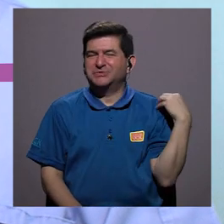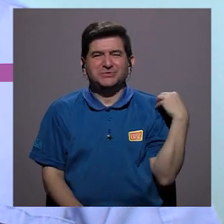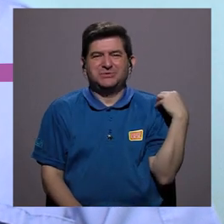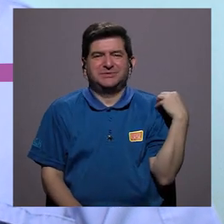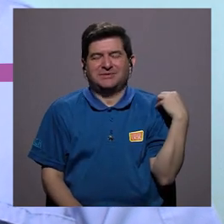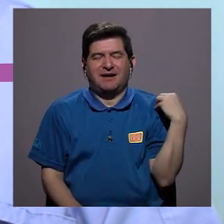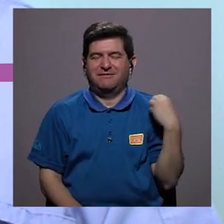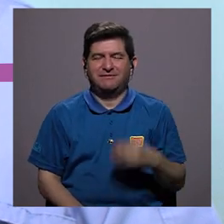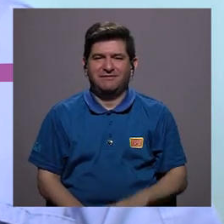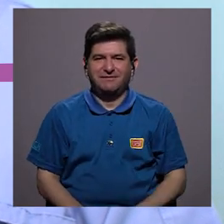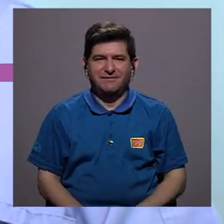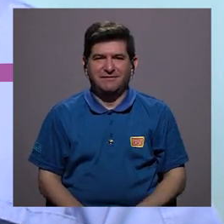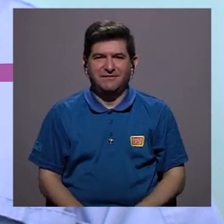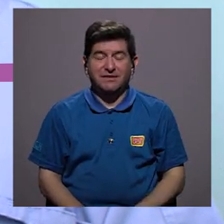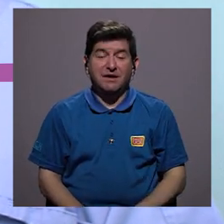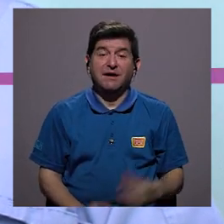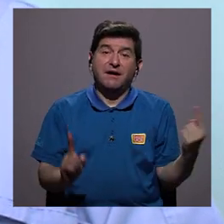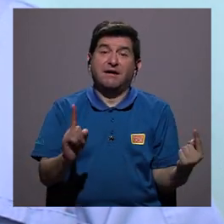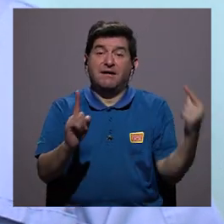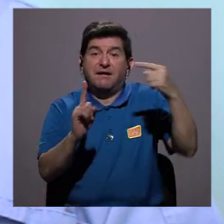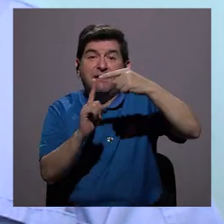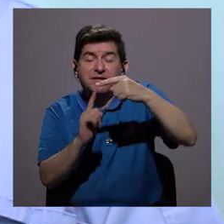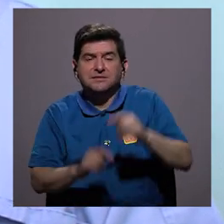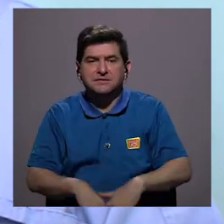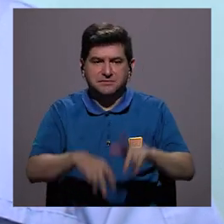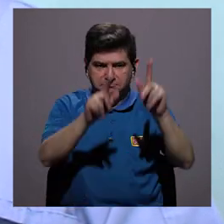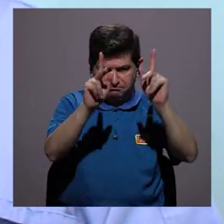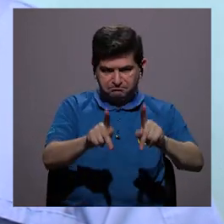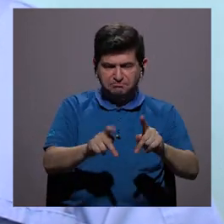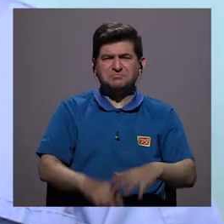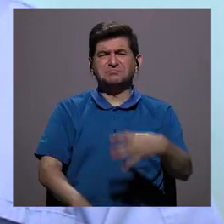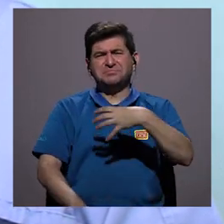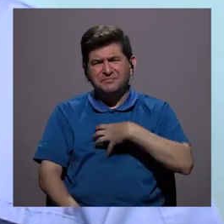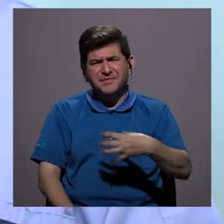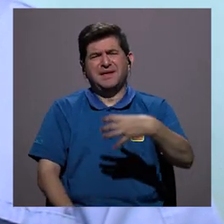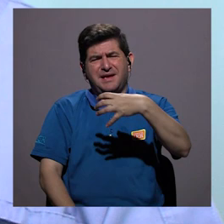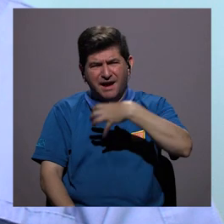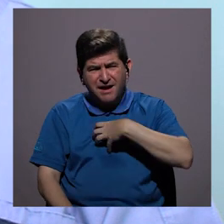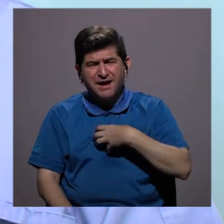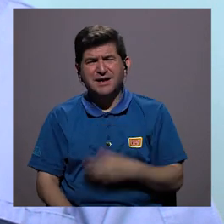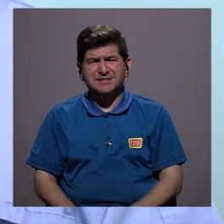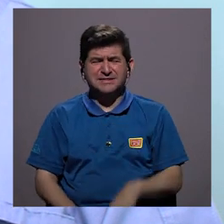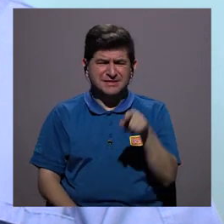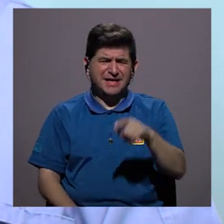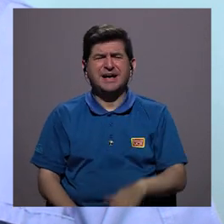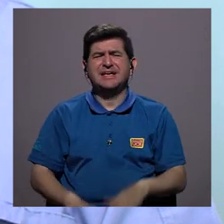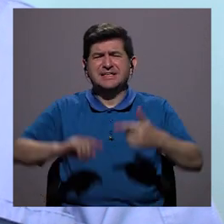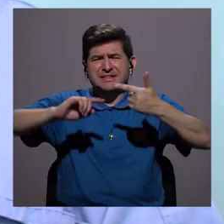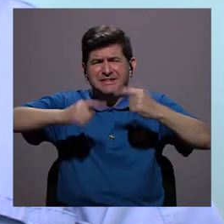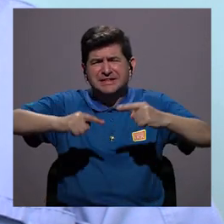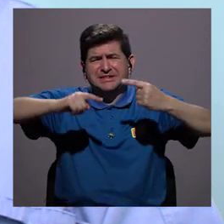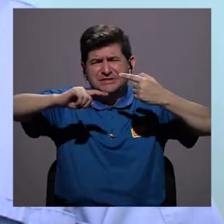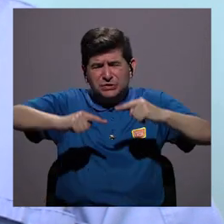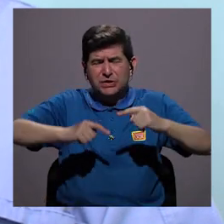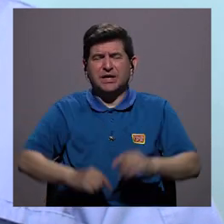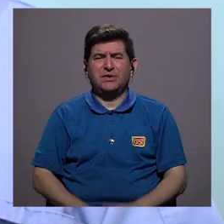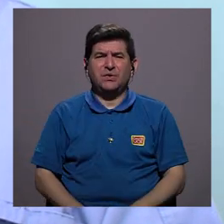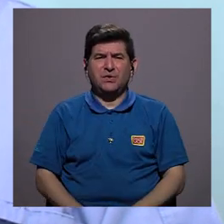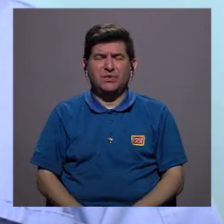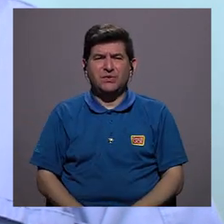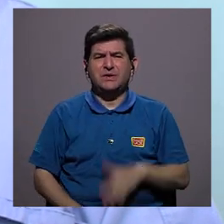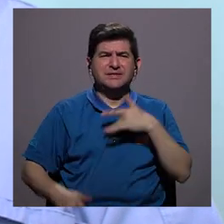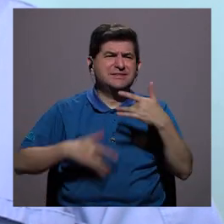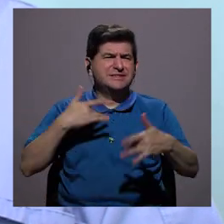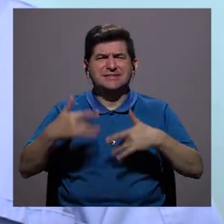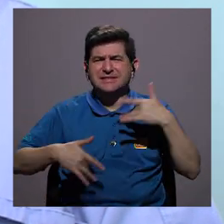arañitas o las vénulas por ahí, hasta las pacientes que vienen quejándose de calambres,